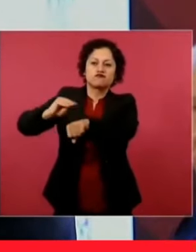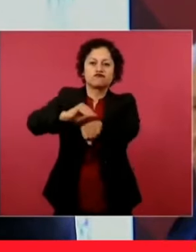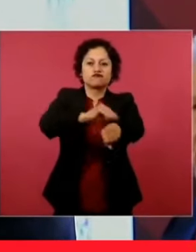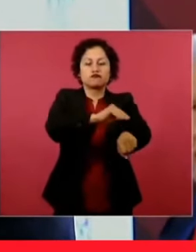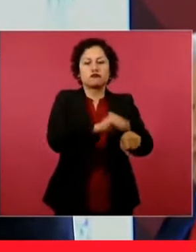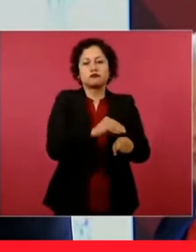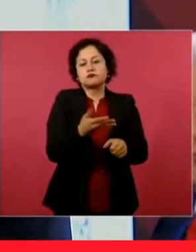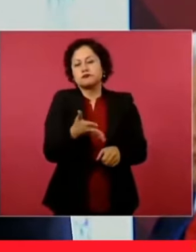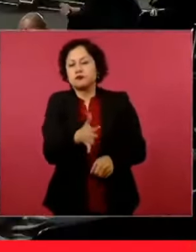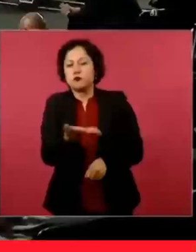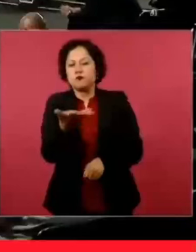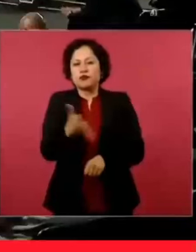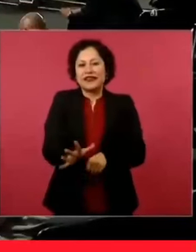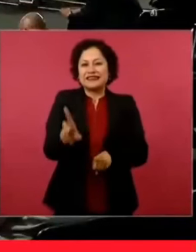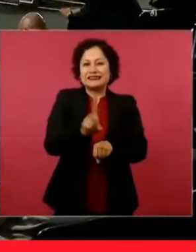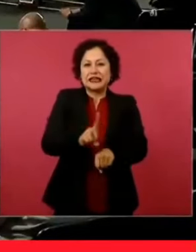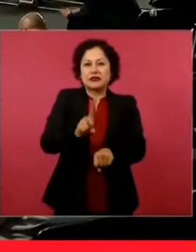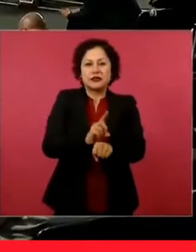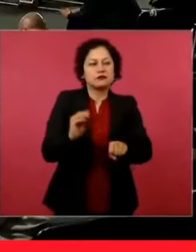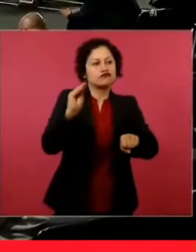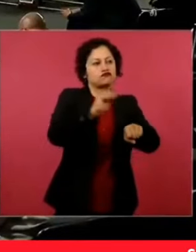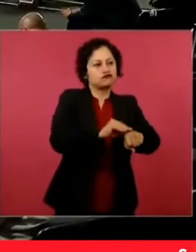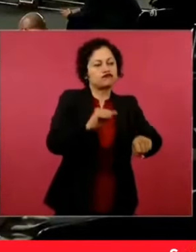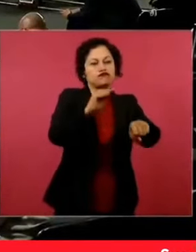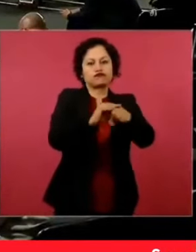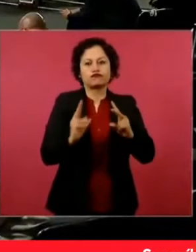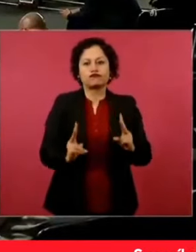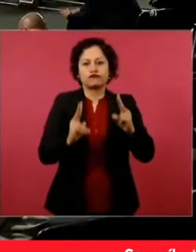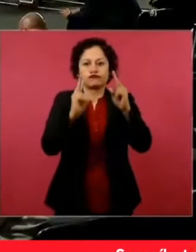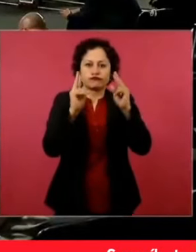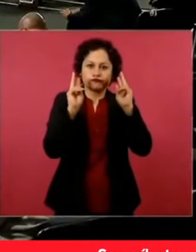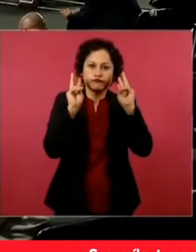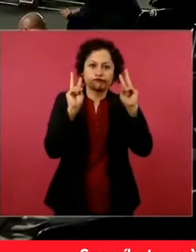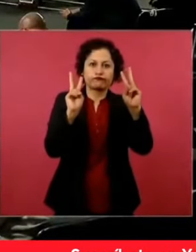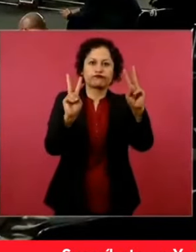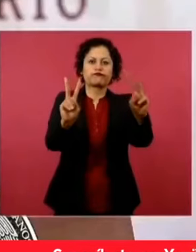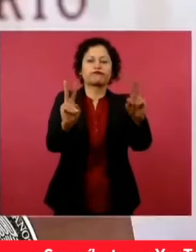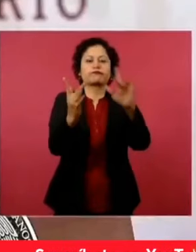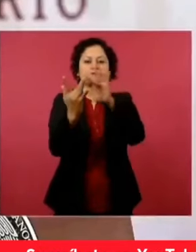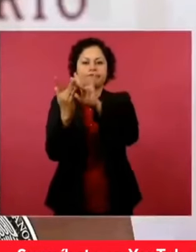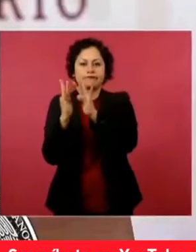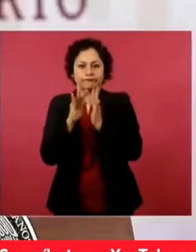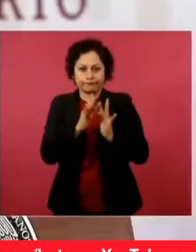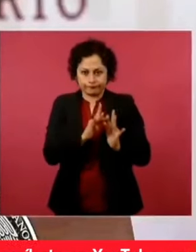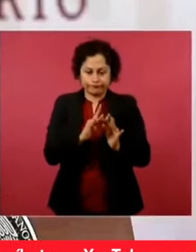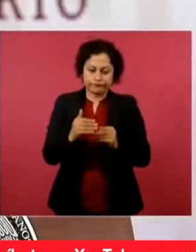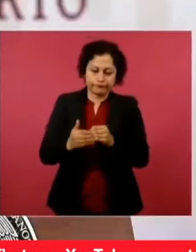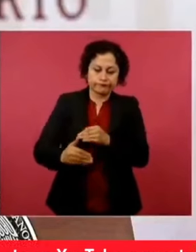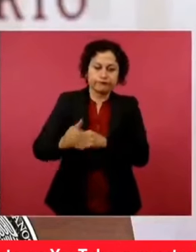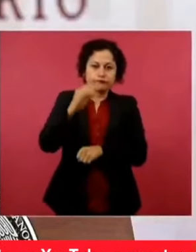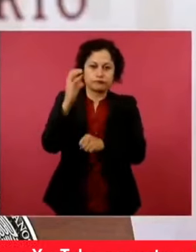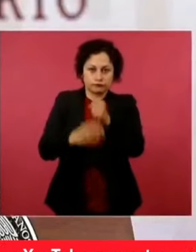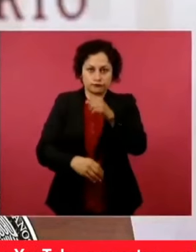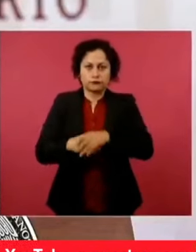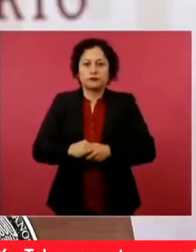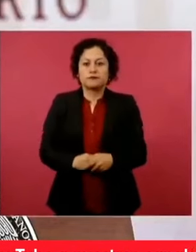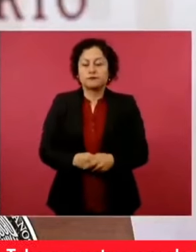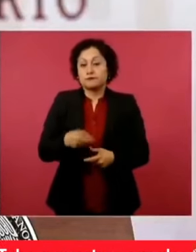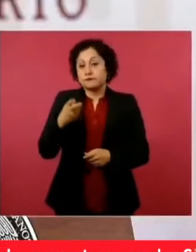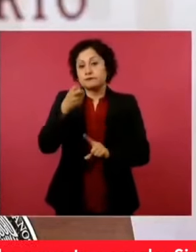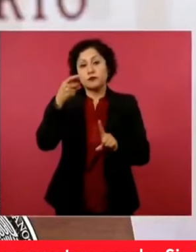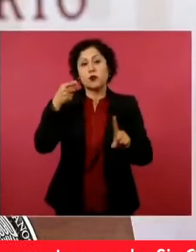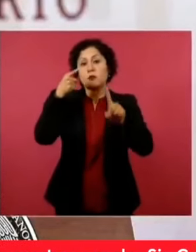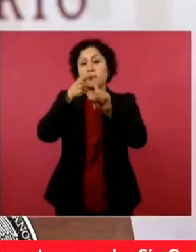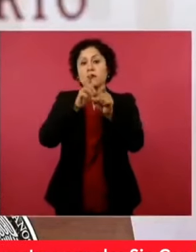del año. La que sigue, por favor. Con lo anterior, seguimos coadyuvando para conectar a más mexicanos y mexicanas